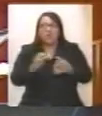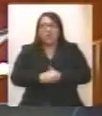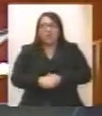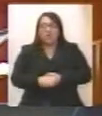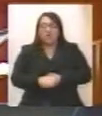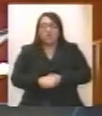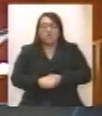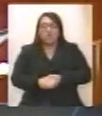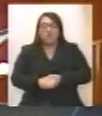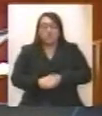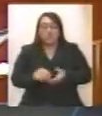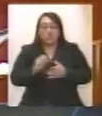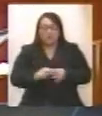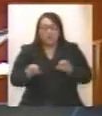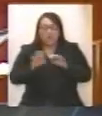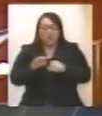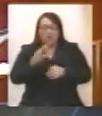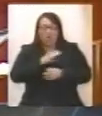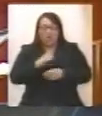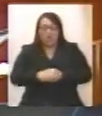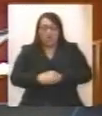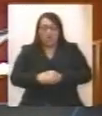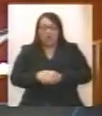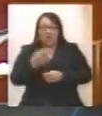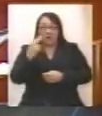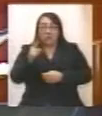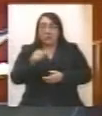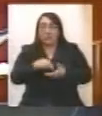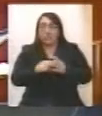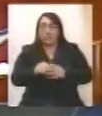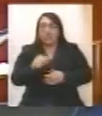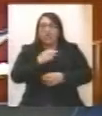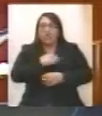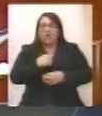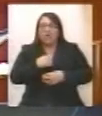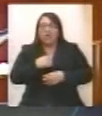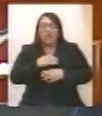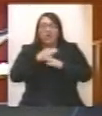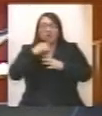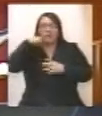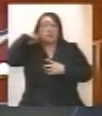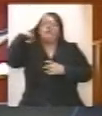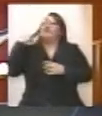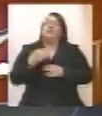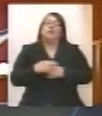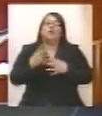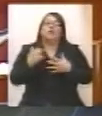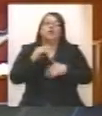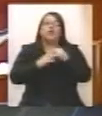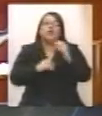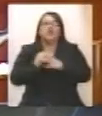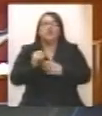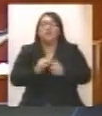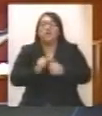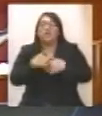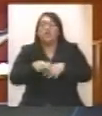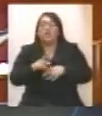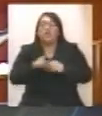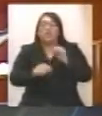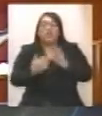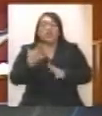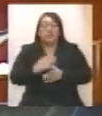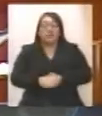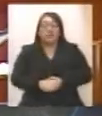y una mayor presencia de Estado. Por ello, el Ministerio de Defensa tiene previsto construir a julio del